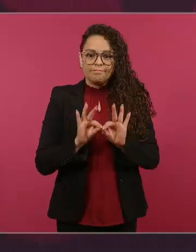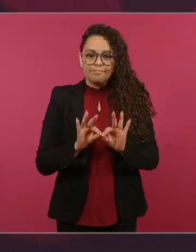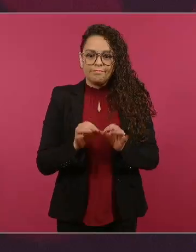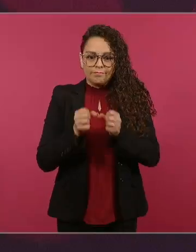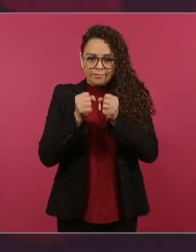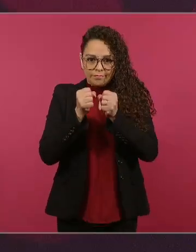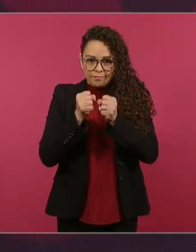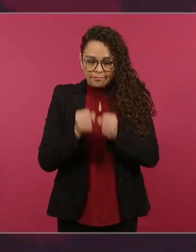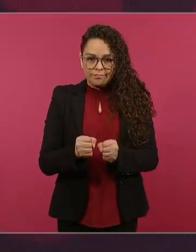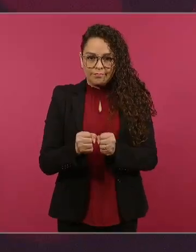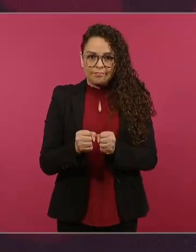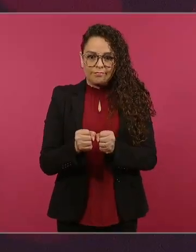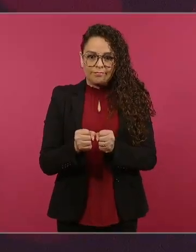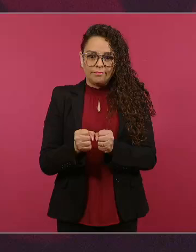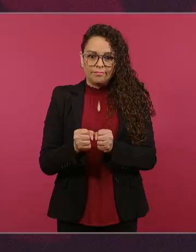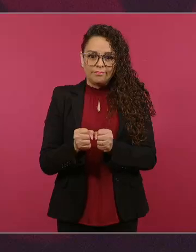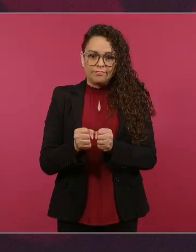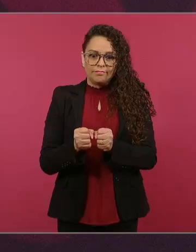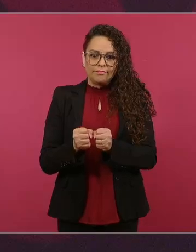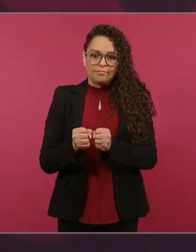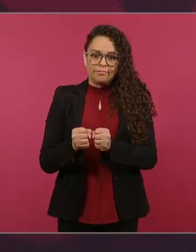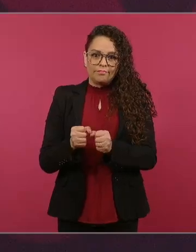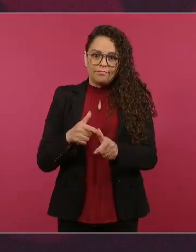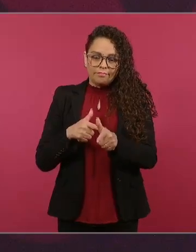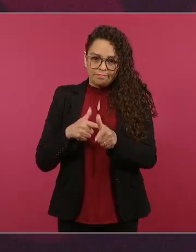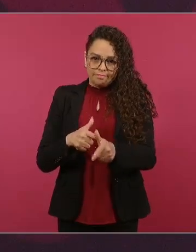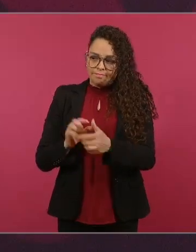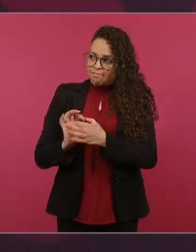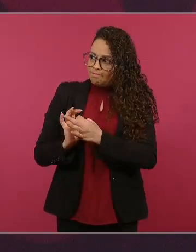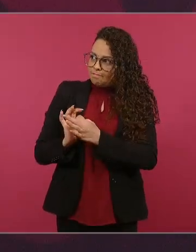nuestra relación? No podemos